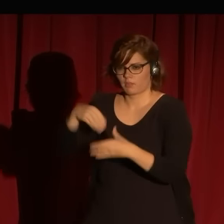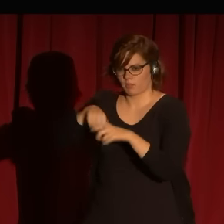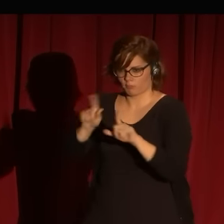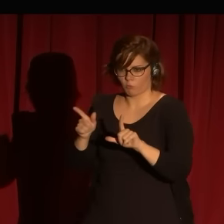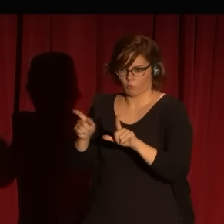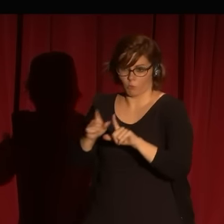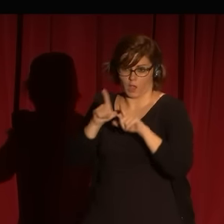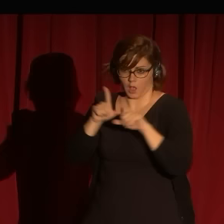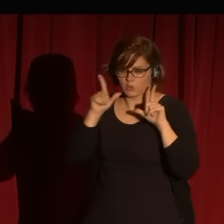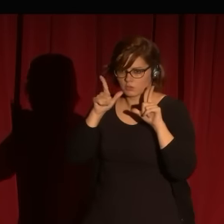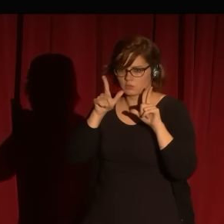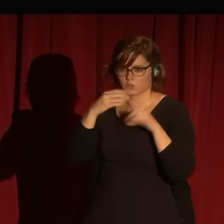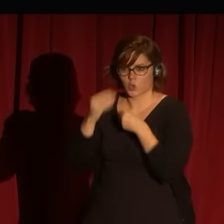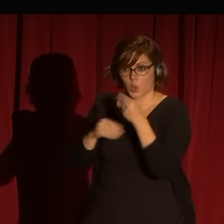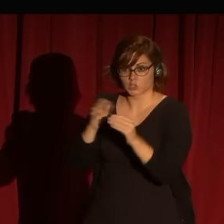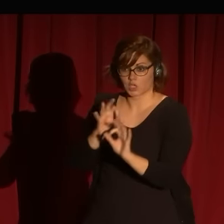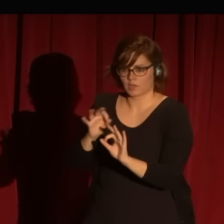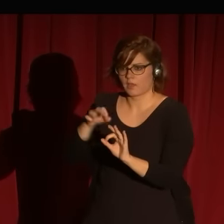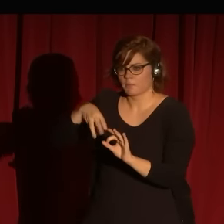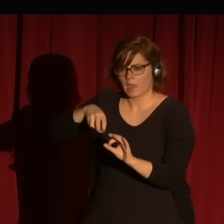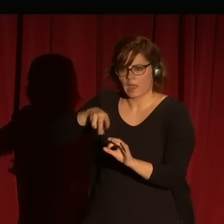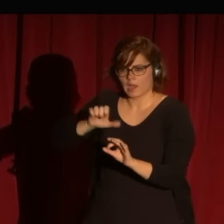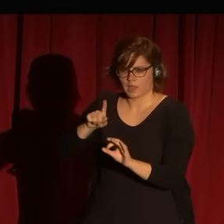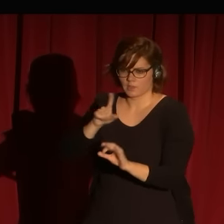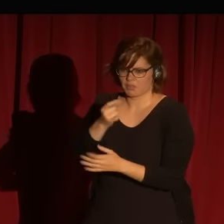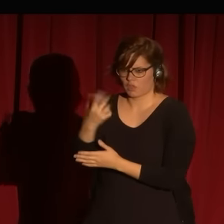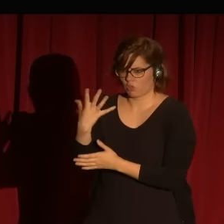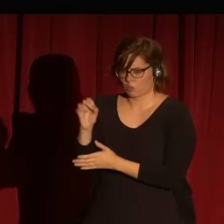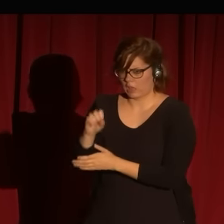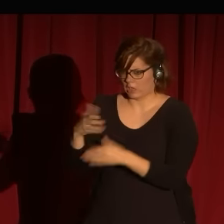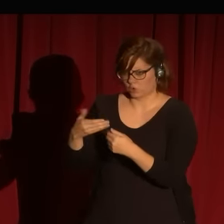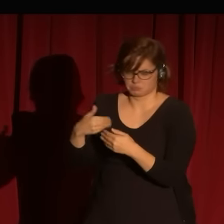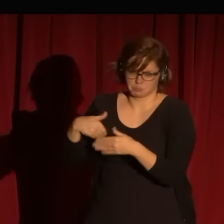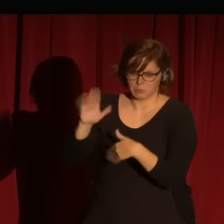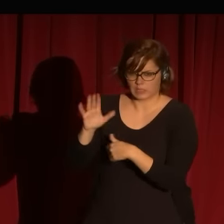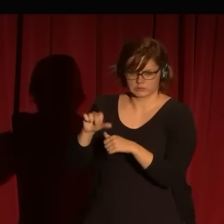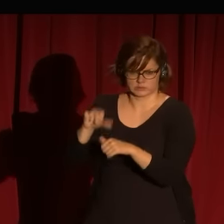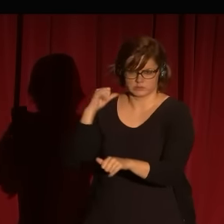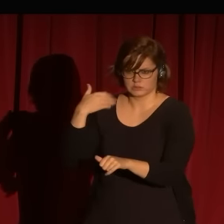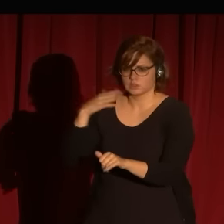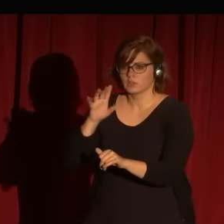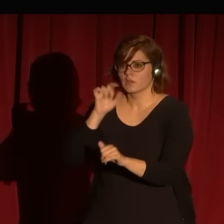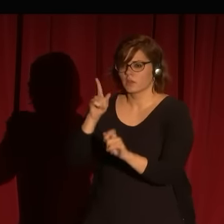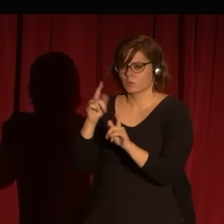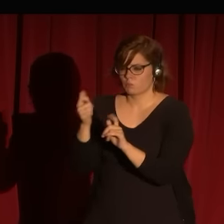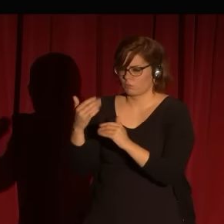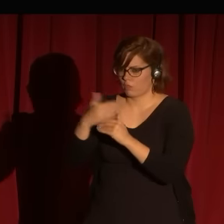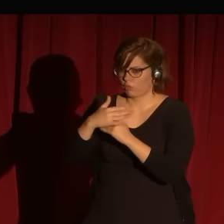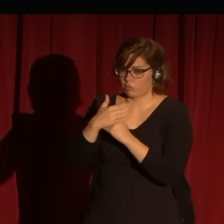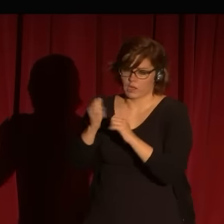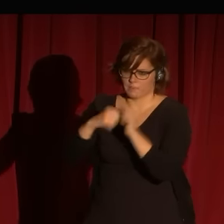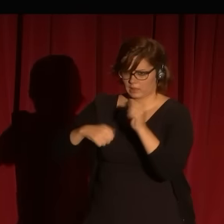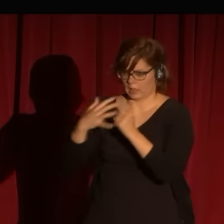cosa que no ha hecho nadie que sepamos desde ya Vane hace unos 150 años o más no autor retratito reflejados en las superficies metálicas de los